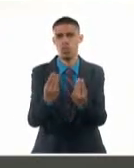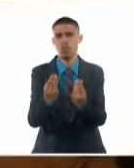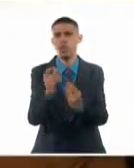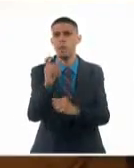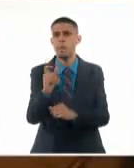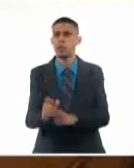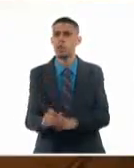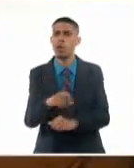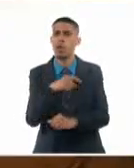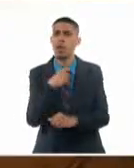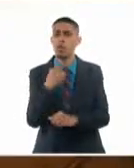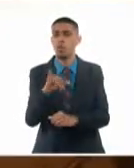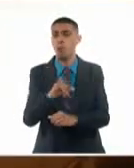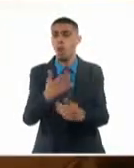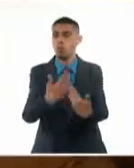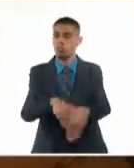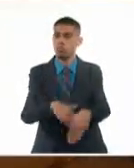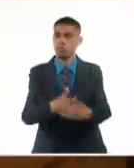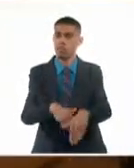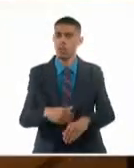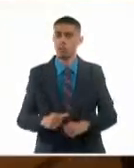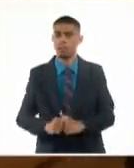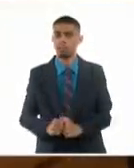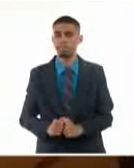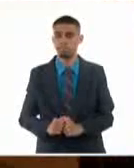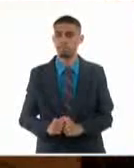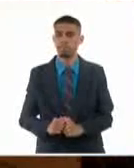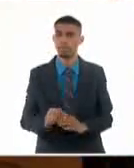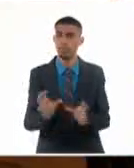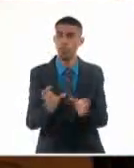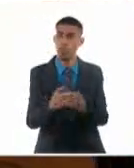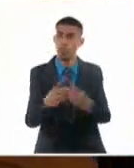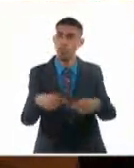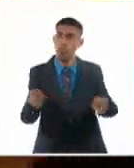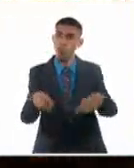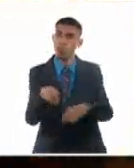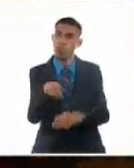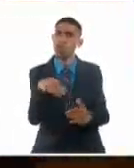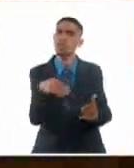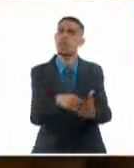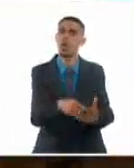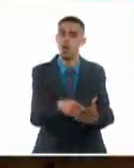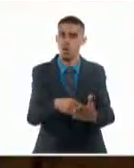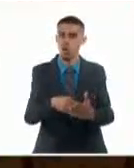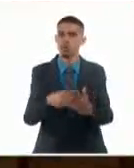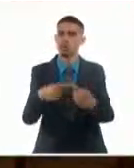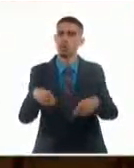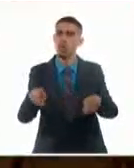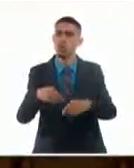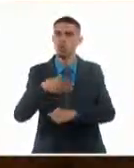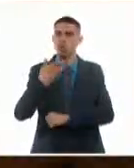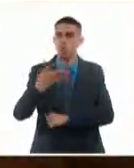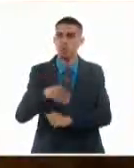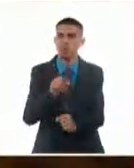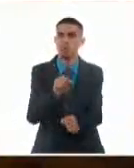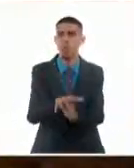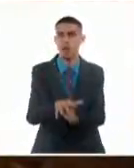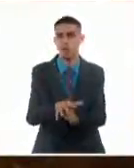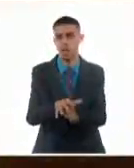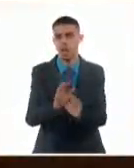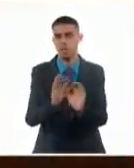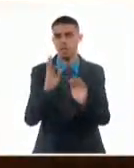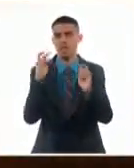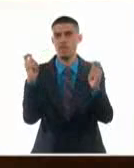a la exposición llegó la Trobuntivitis al Mejunje para, en forma de música y poesía, iniciar trovando el